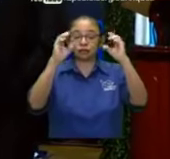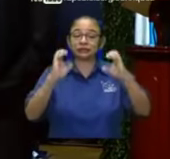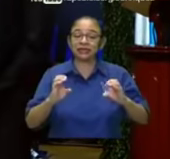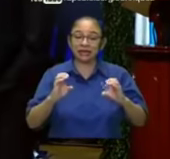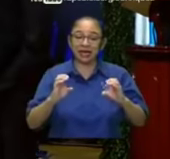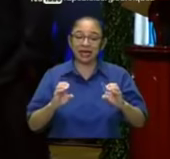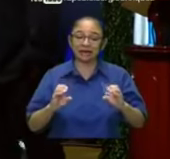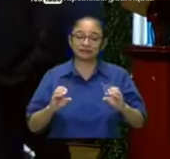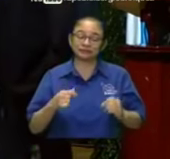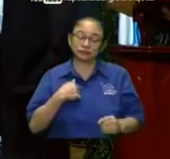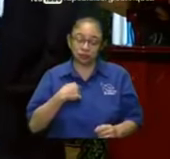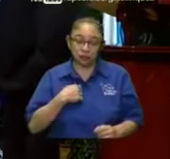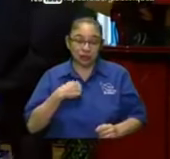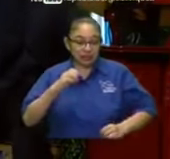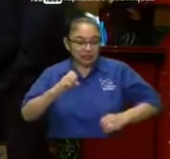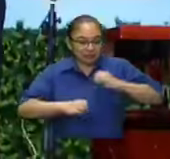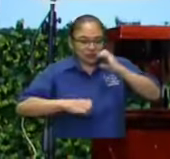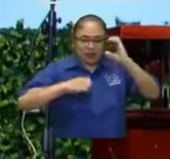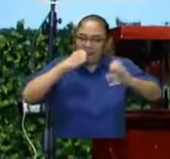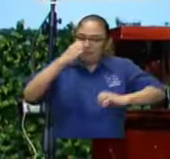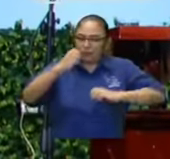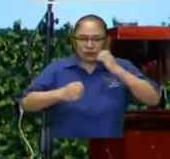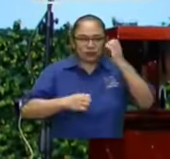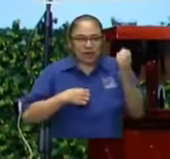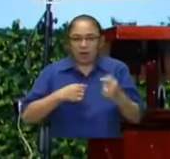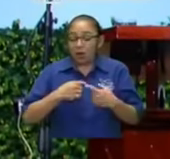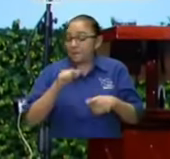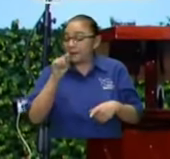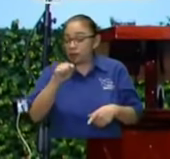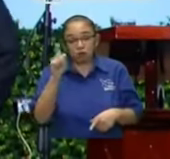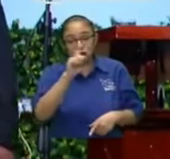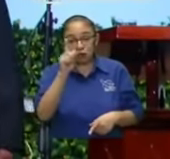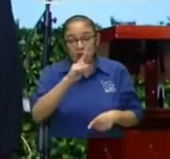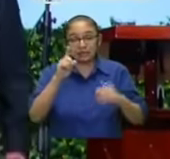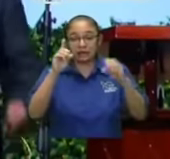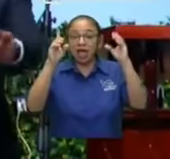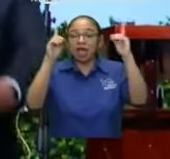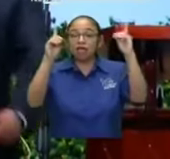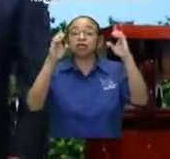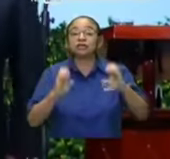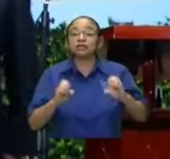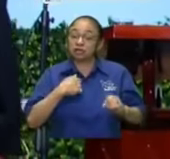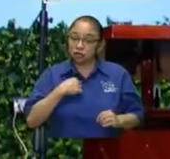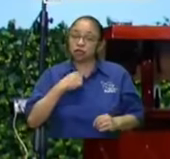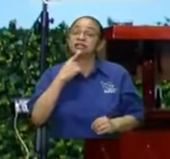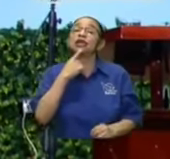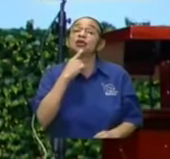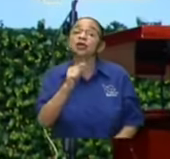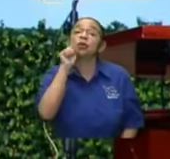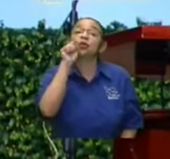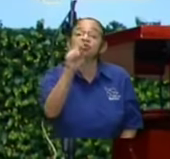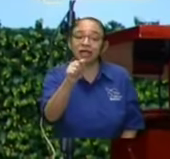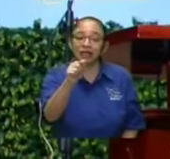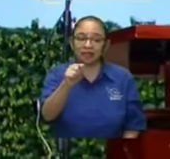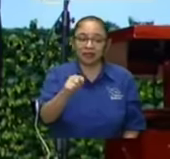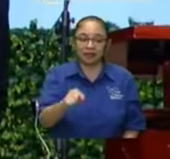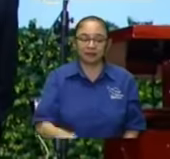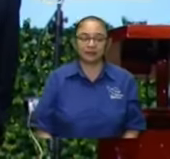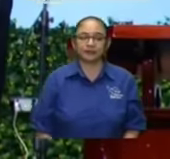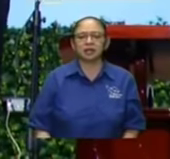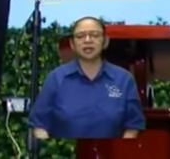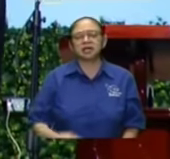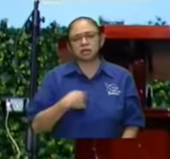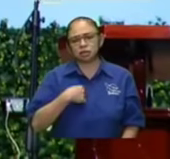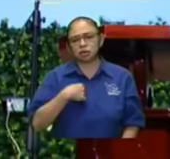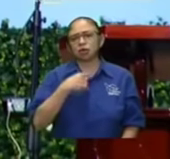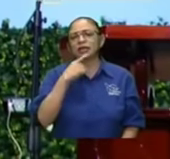Y estoy emocionado con ese rema, y no es doctrina. Y vengo y se lo digo. Y le digo, hermano, eso